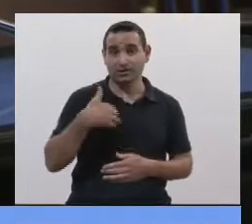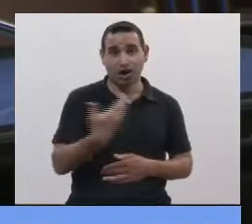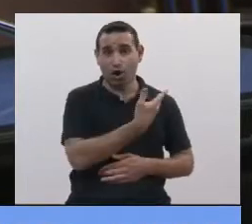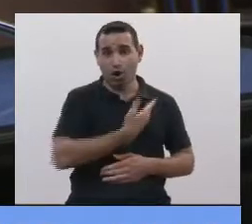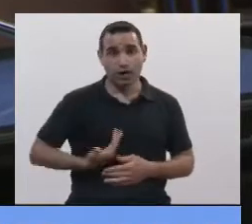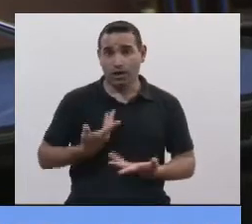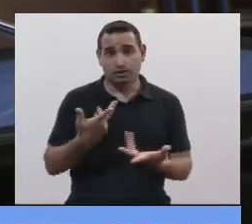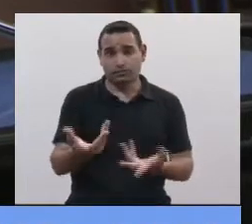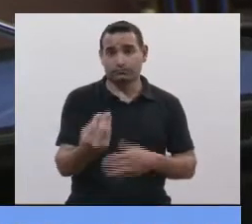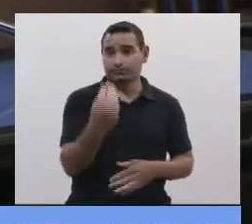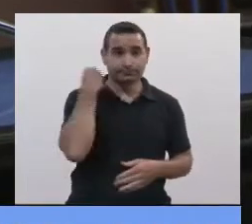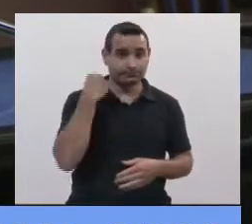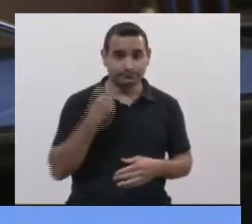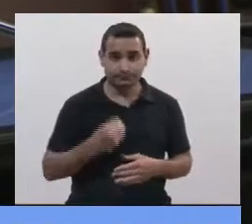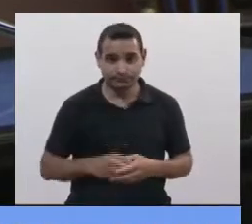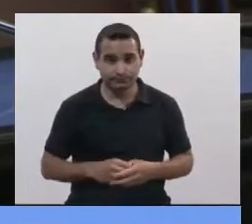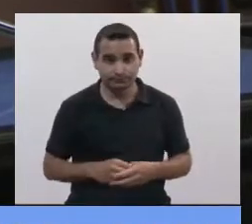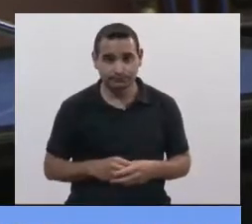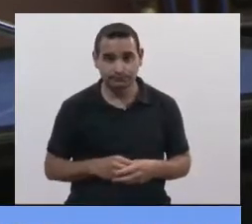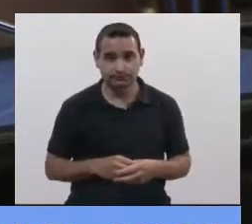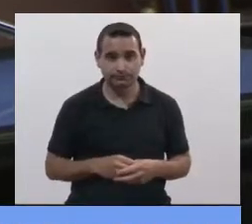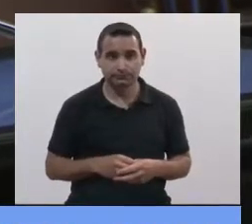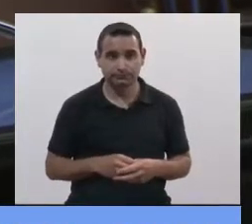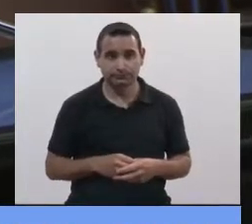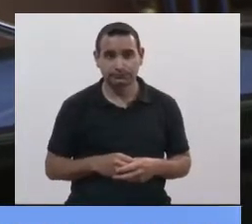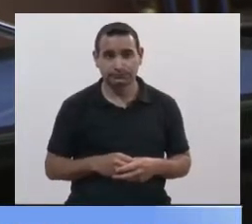que es improductivo, absolutamente.